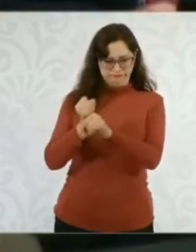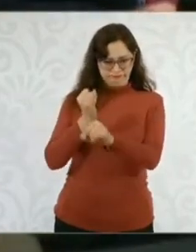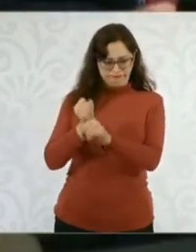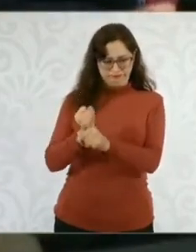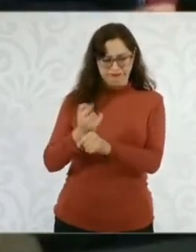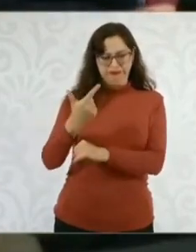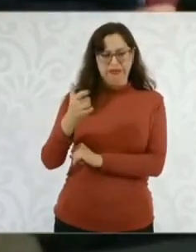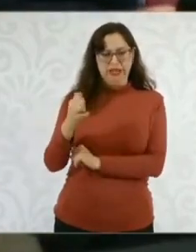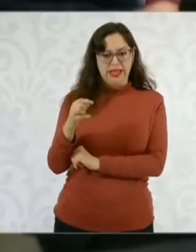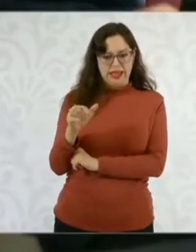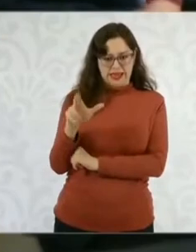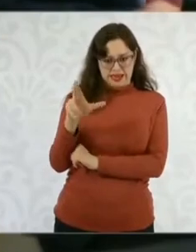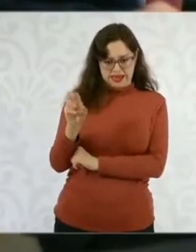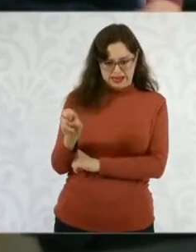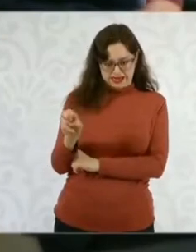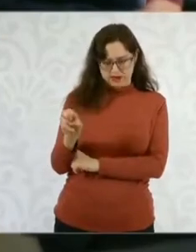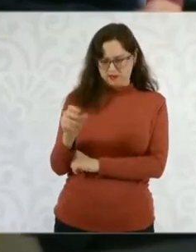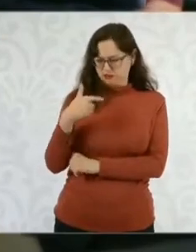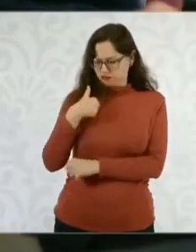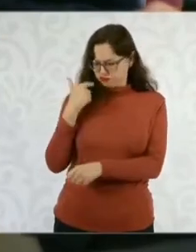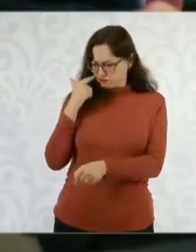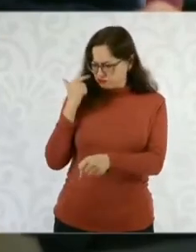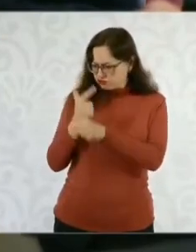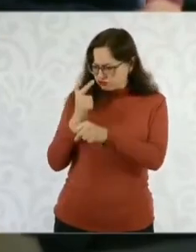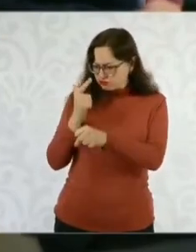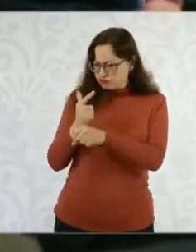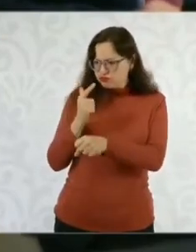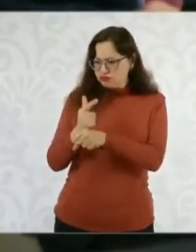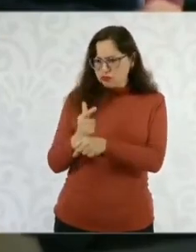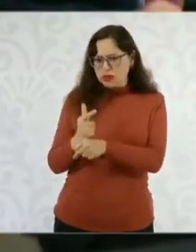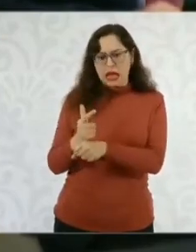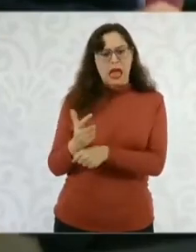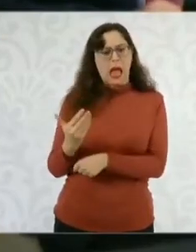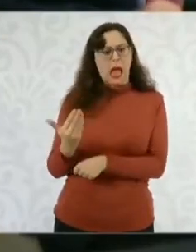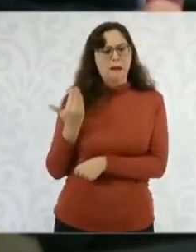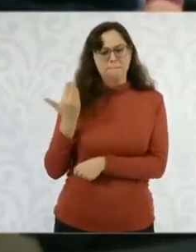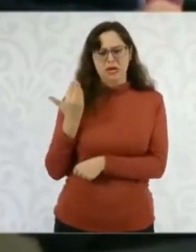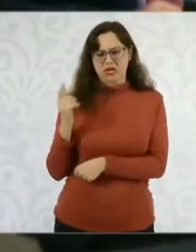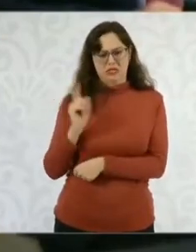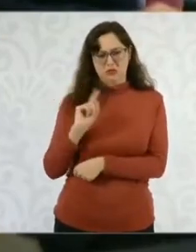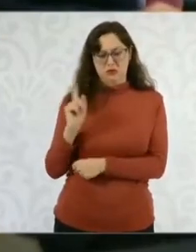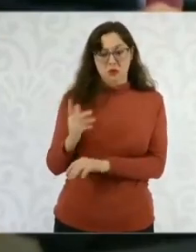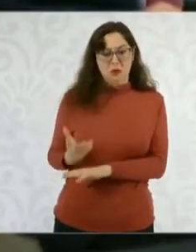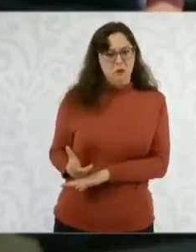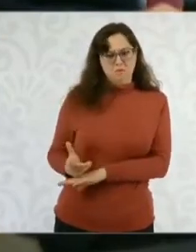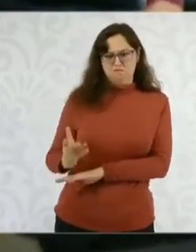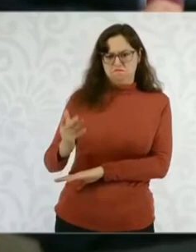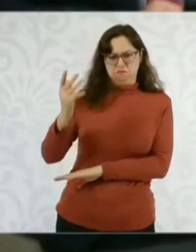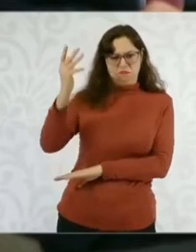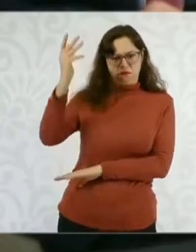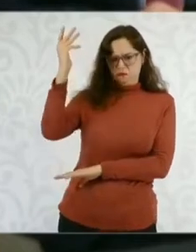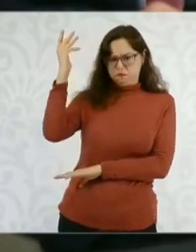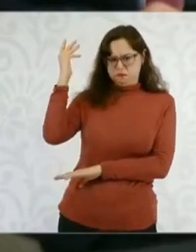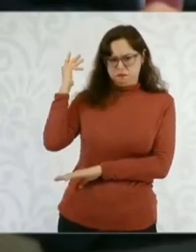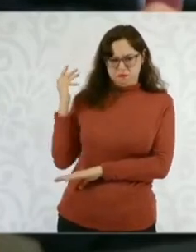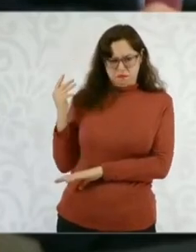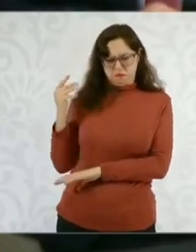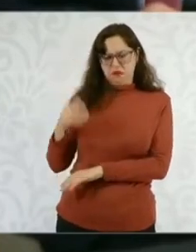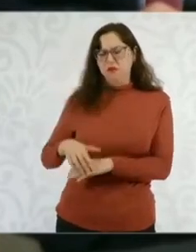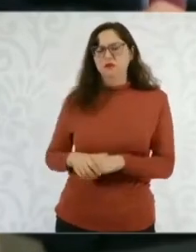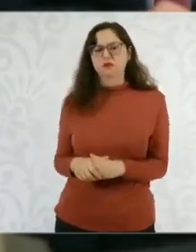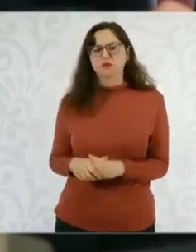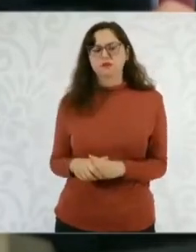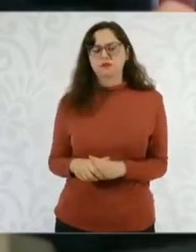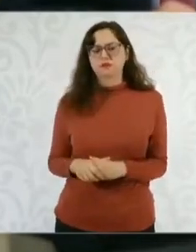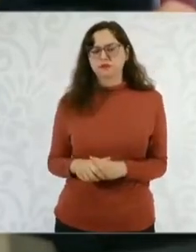obvio, esto se ha dado ya de tiempo atrás, que han vuelto a remeter, obvio, no